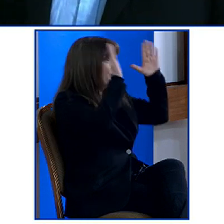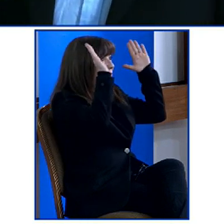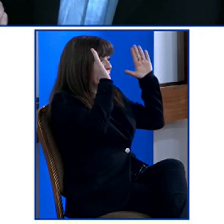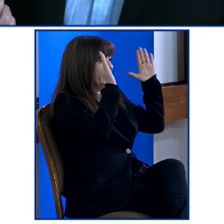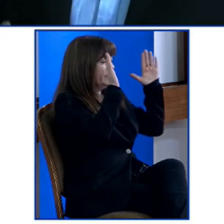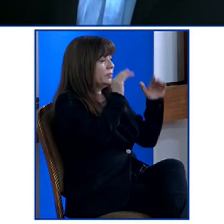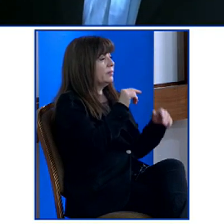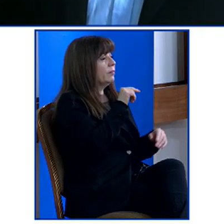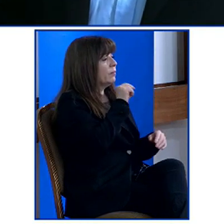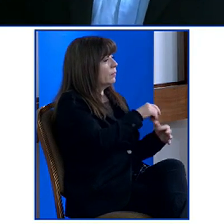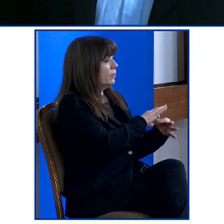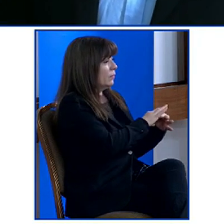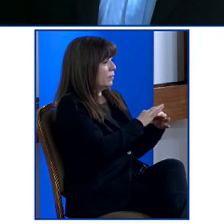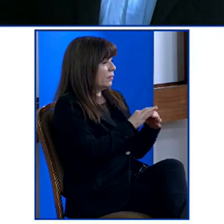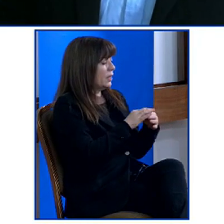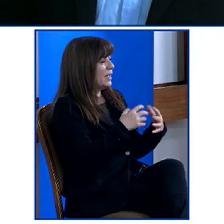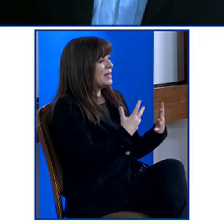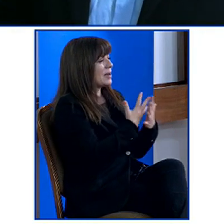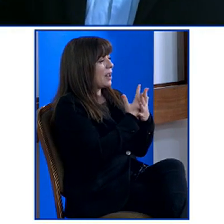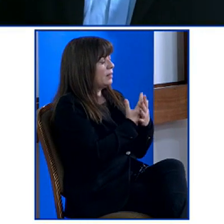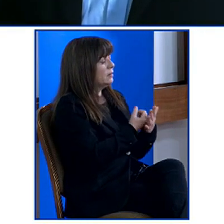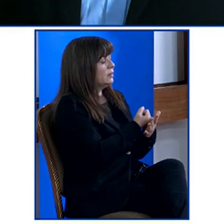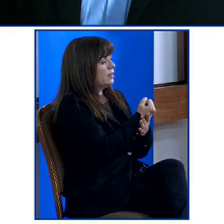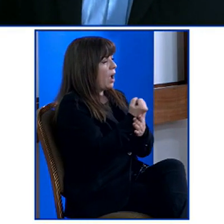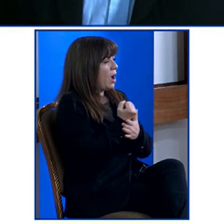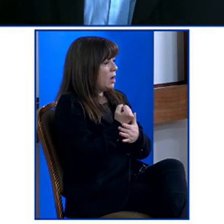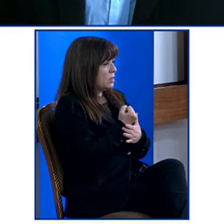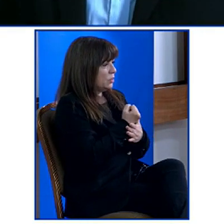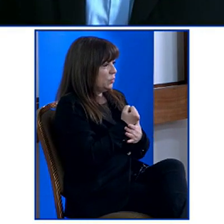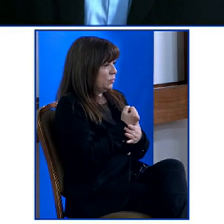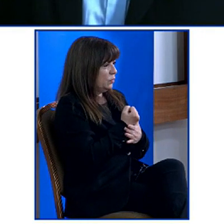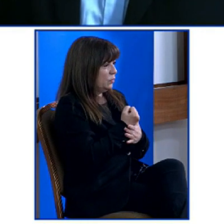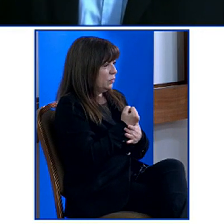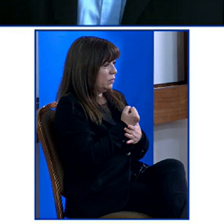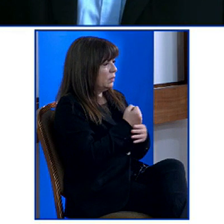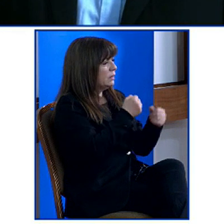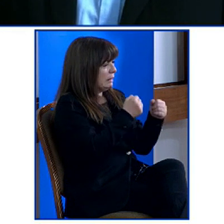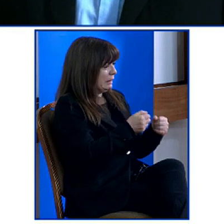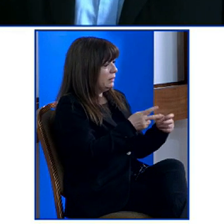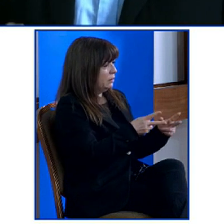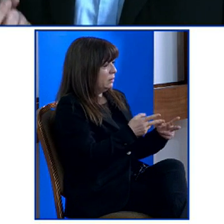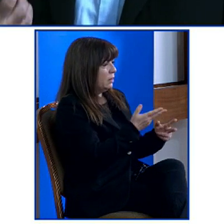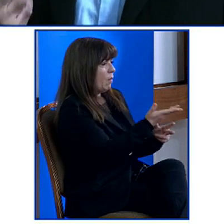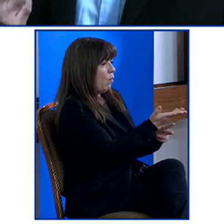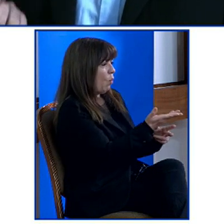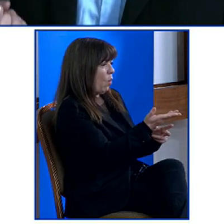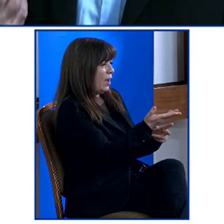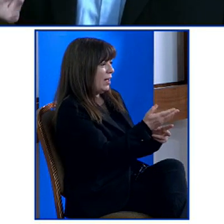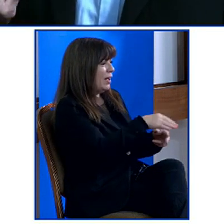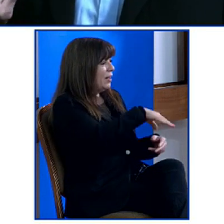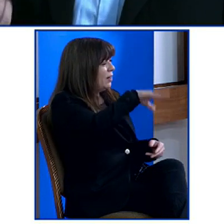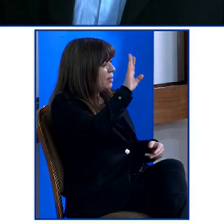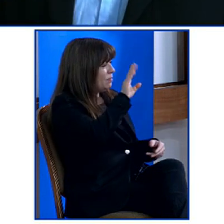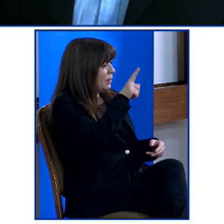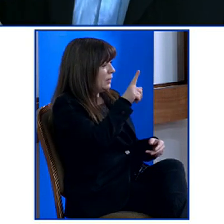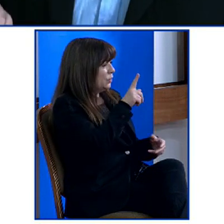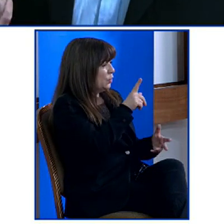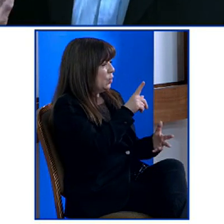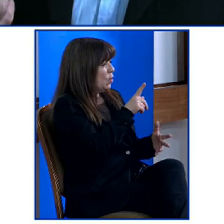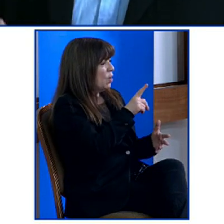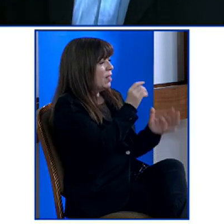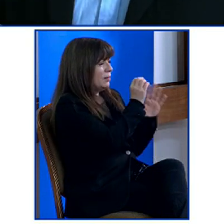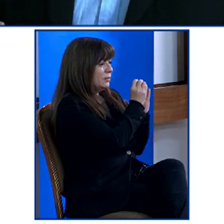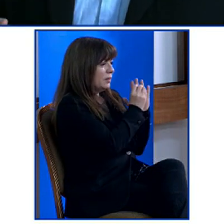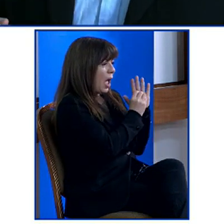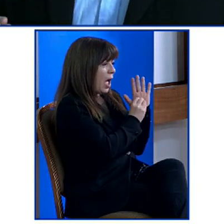En este sentido, la red colaborativa MCC es posiblemente el mayor conjunto de datos que